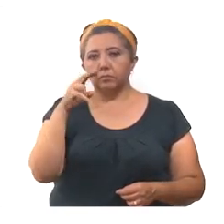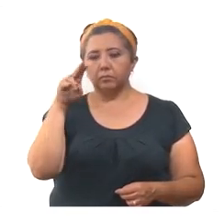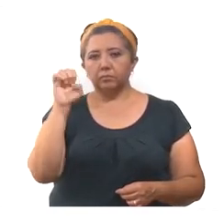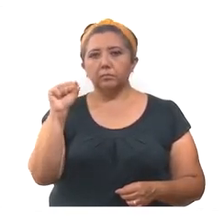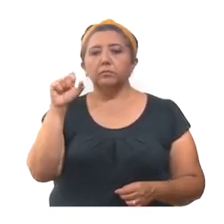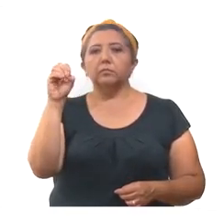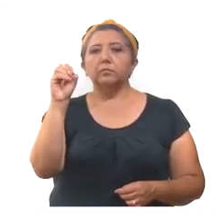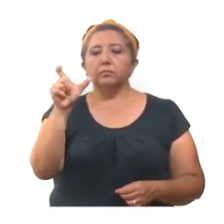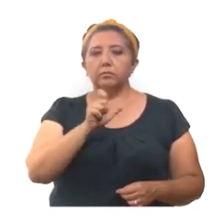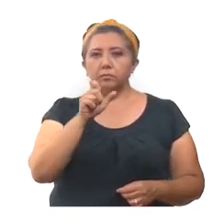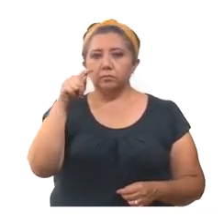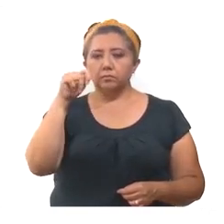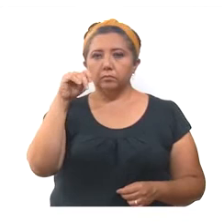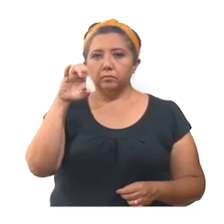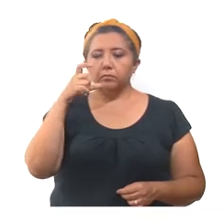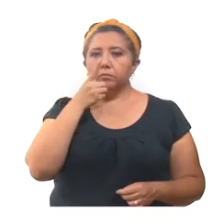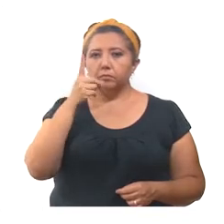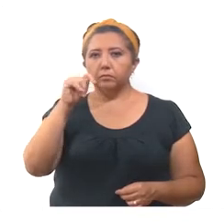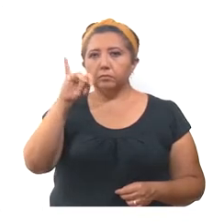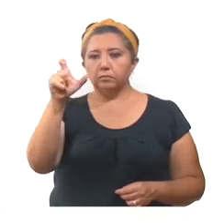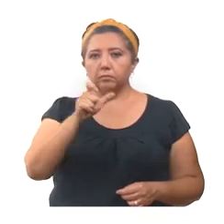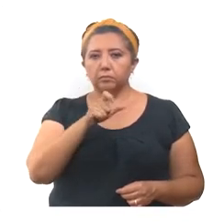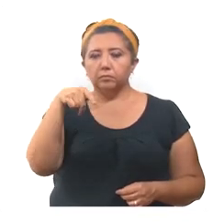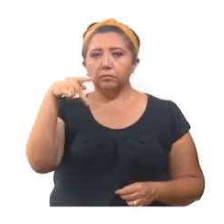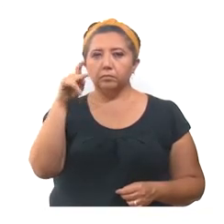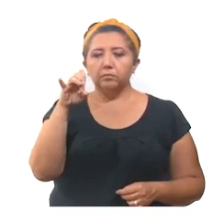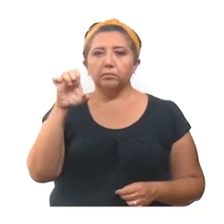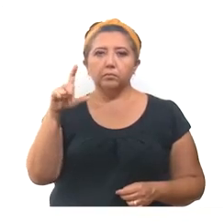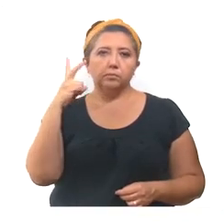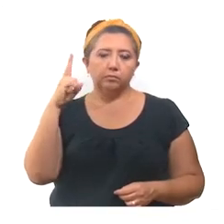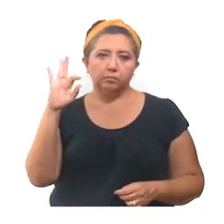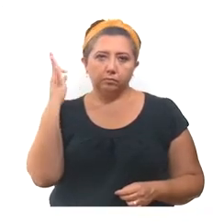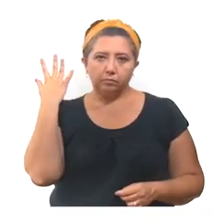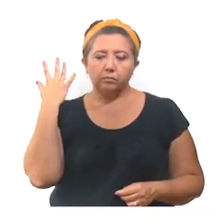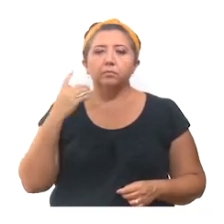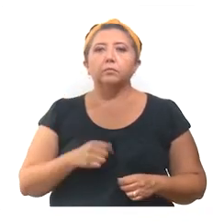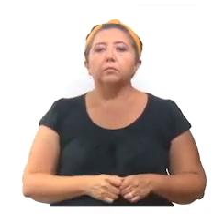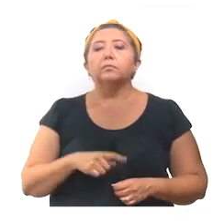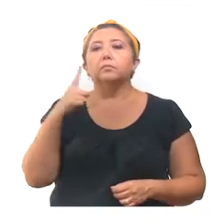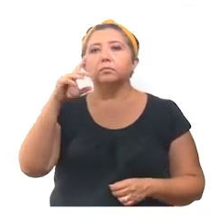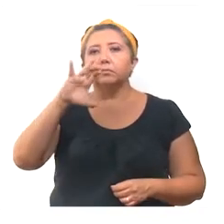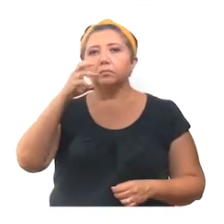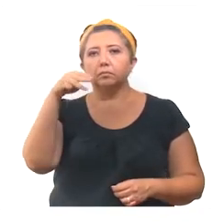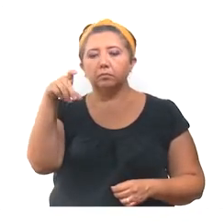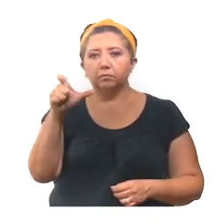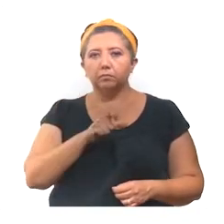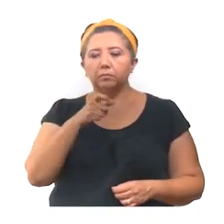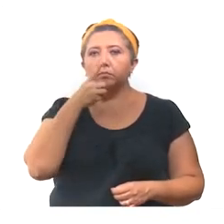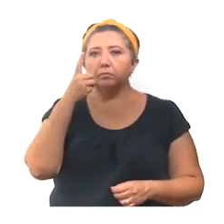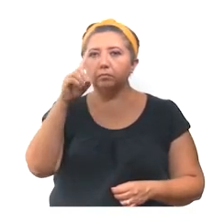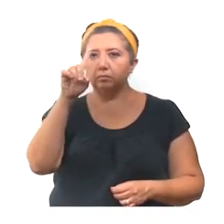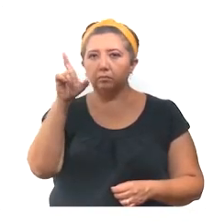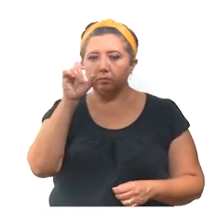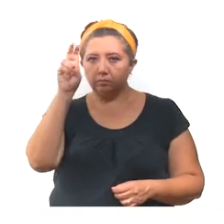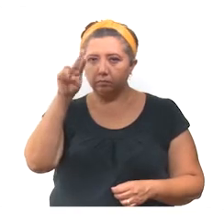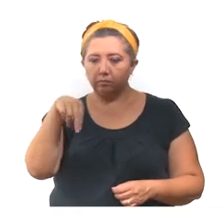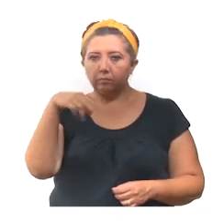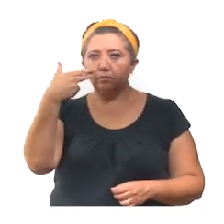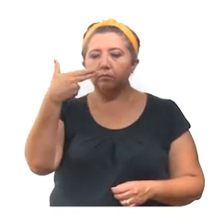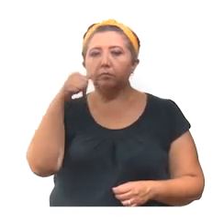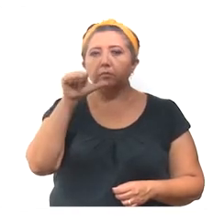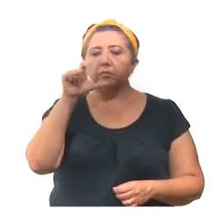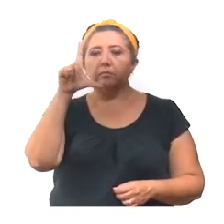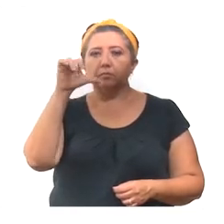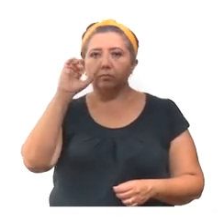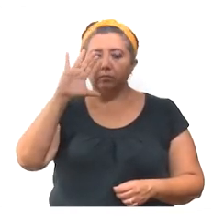Junucma, Oxcuscap, Zacalum, Temozón y Tixcacalcupul, y 2 foráneos, y 1 en Chemash, Cusamá, Tzan, Jalachó,